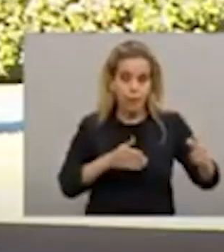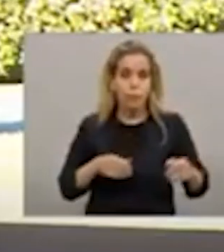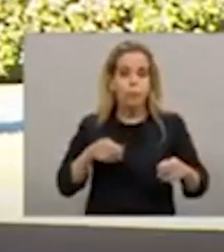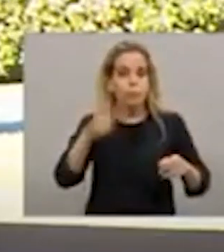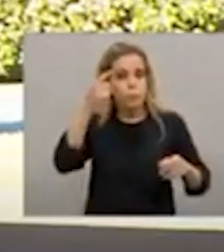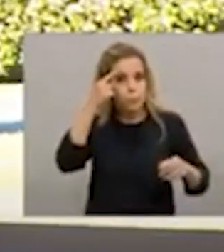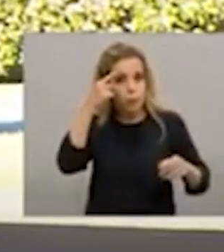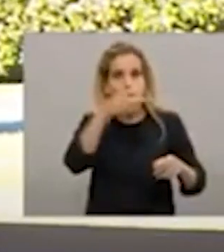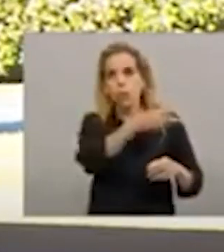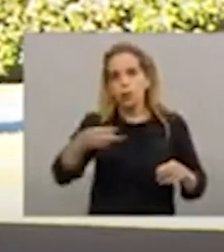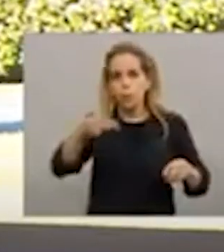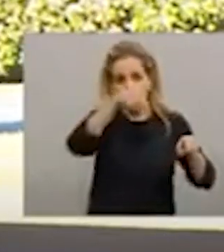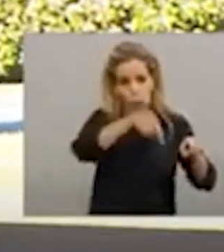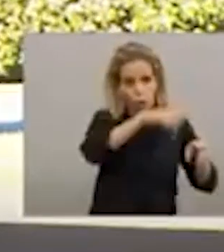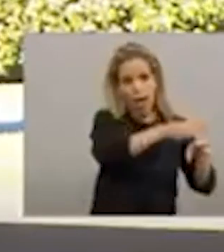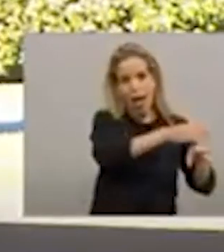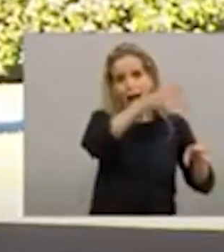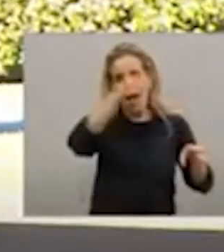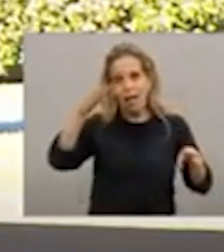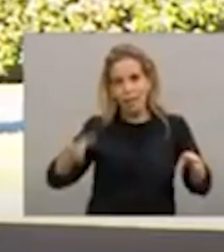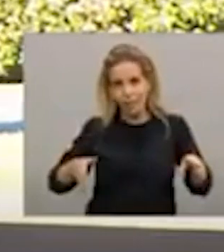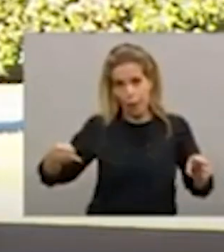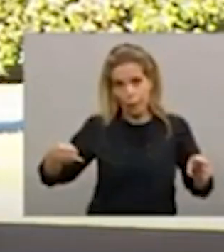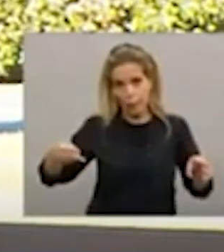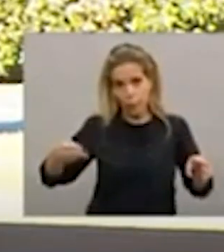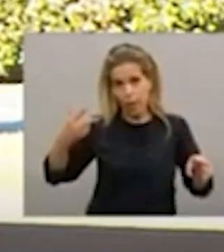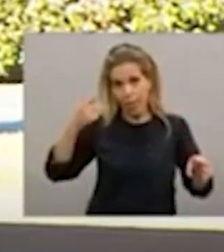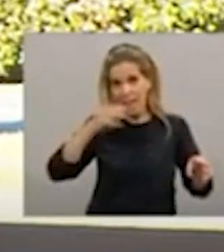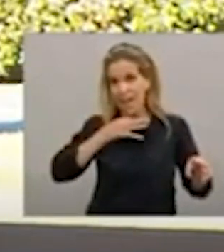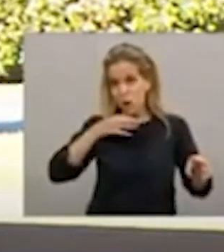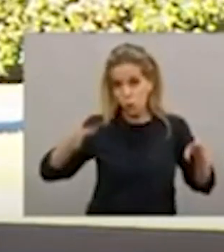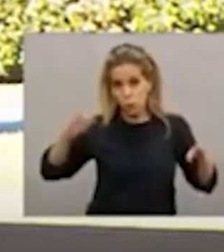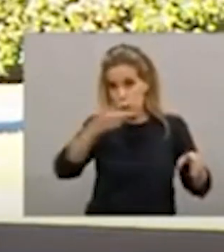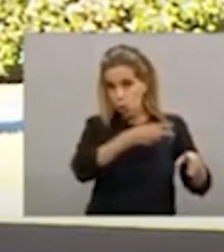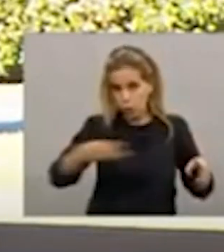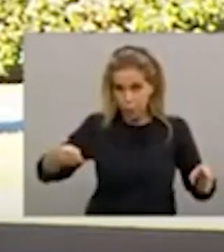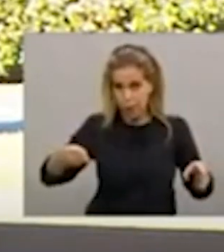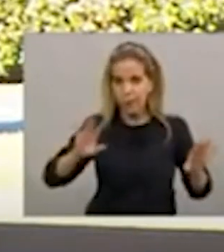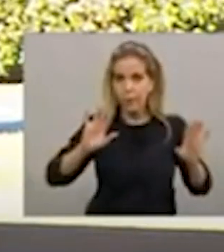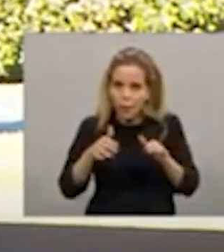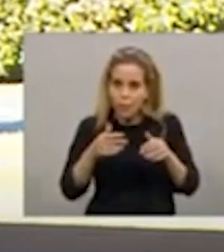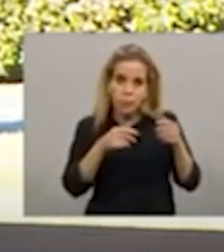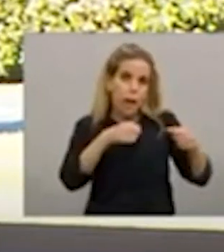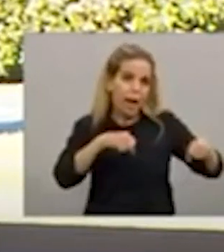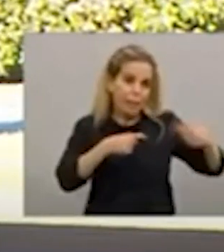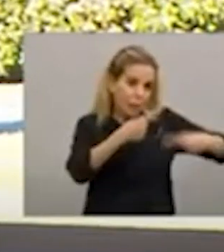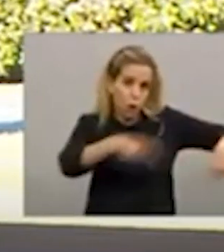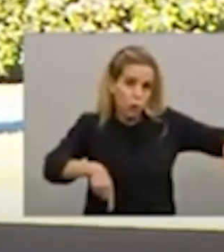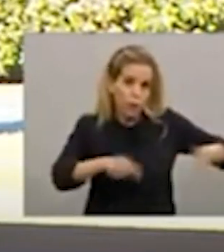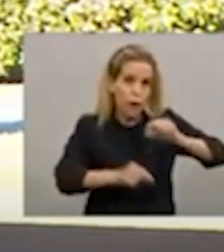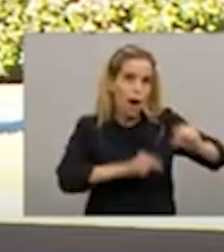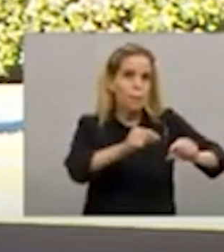2 semanas, de hoy al domingo, en 2 semanas. Vamos a ir habilitando actividades progresivamente. En lo que hace al